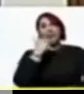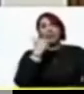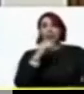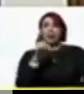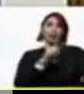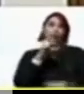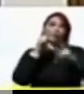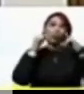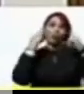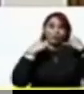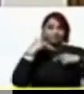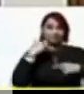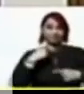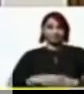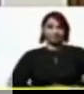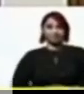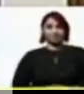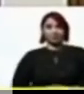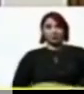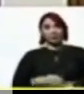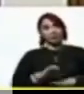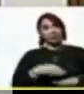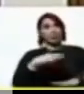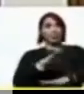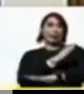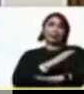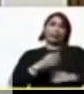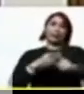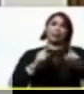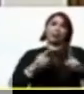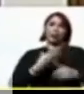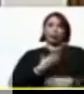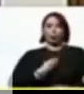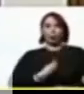para no llorar. Déjenme cantar para que las penas no duelan tanto.